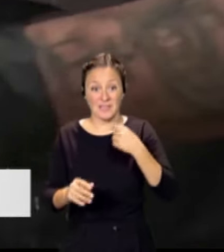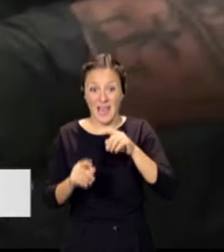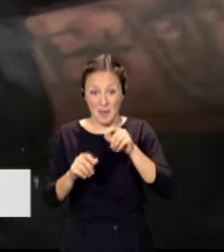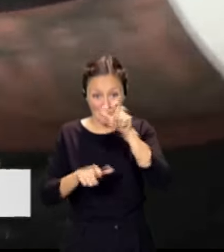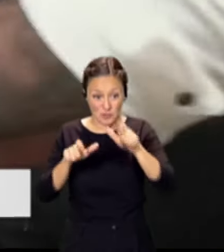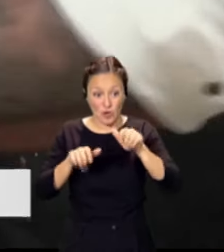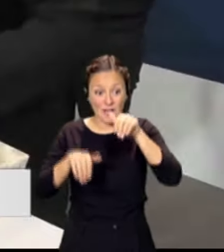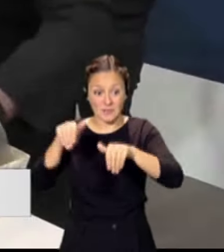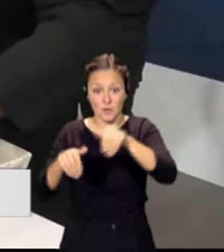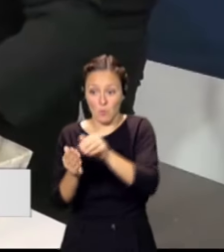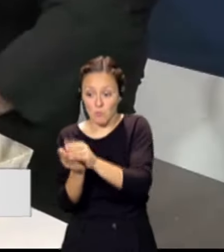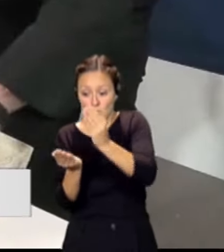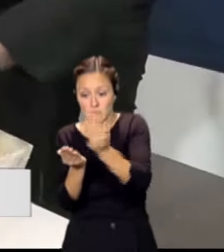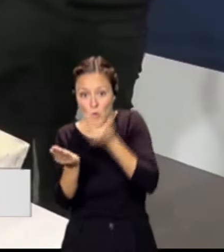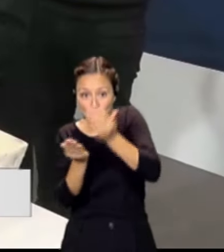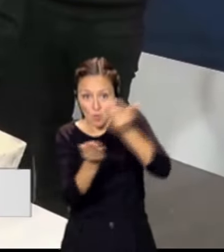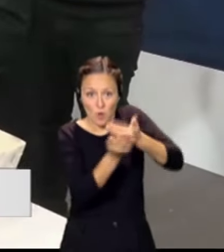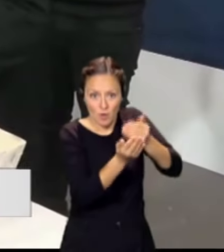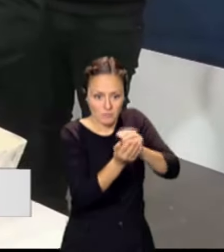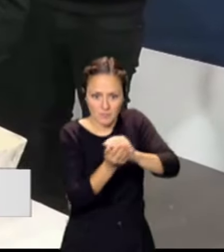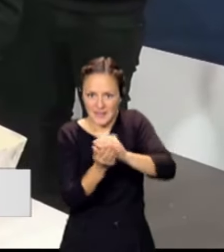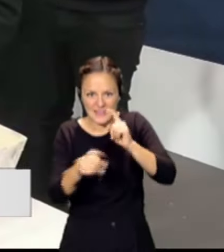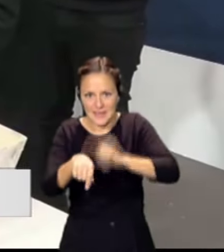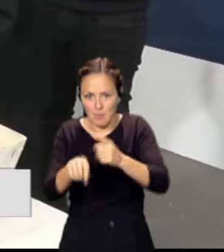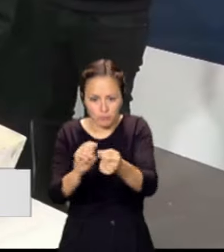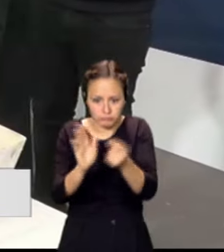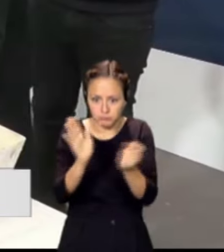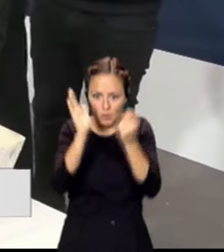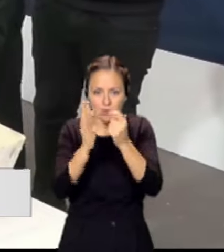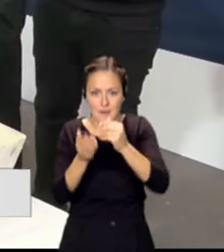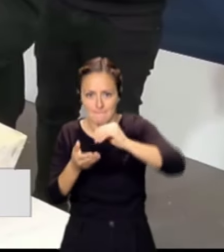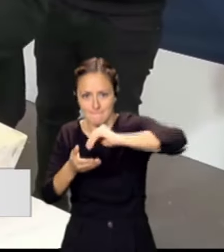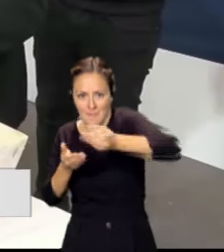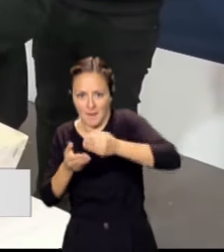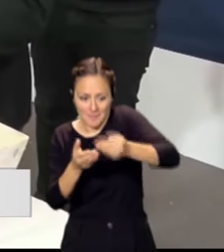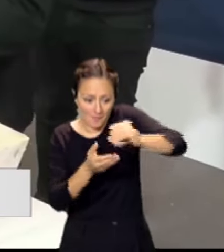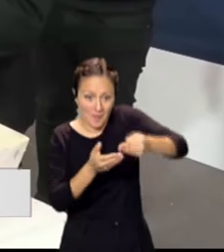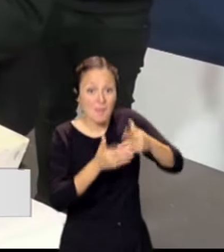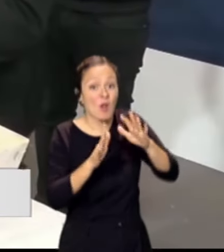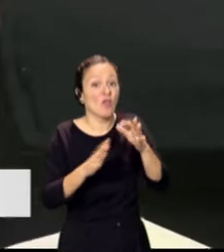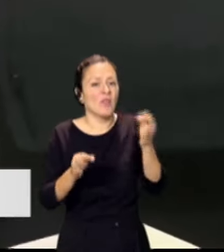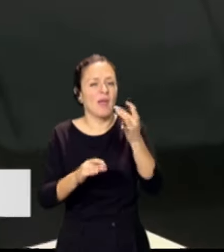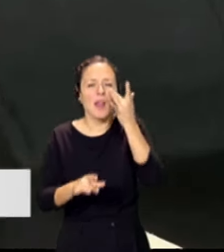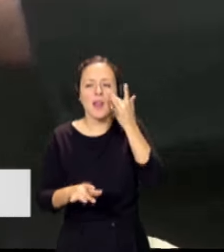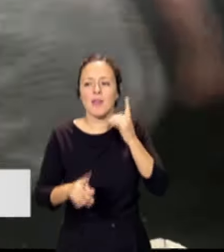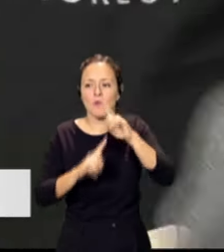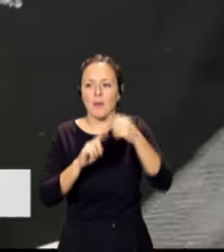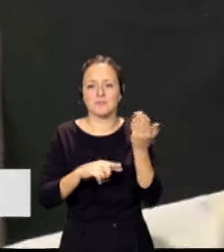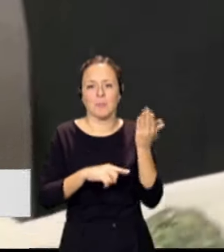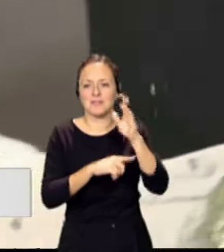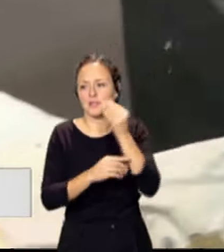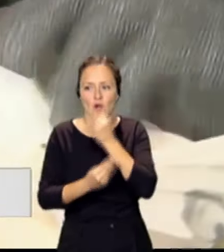30 ostras en el menor tiempo posible Pero además tenían que hacerlo con la mayor limpieza y